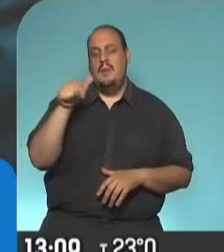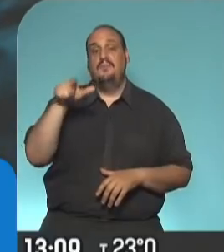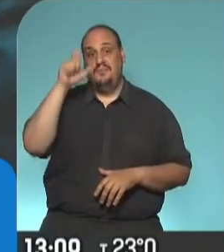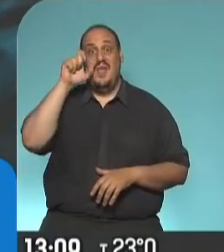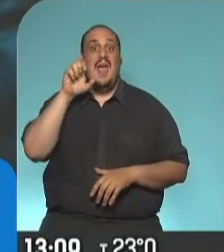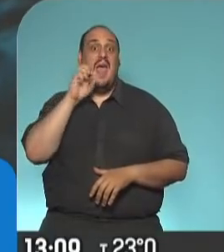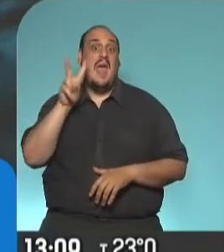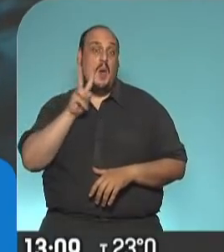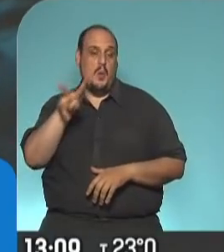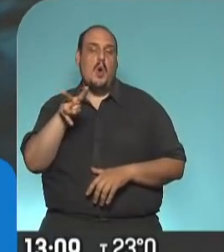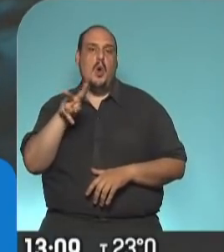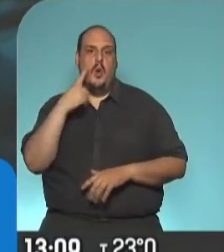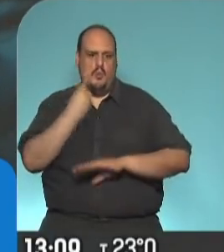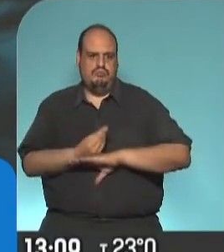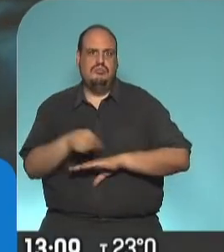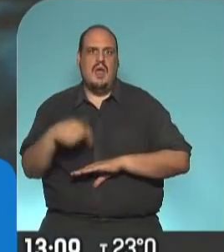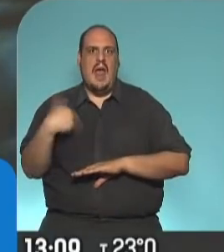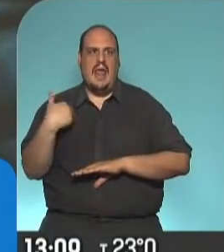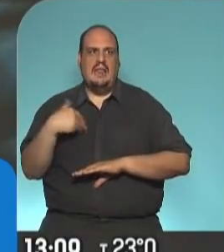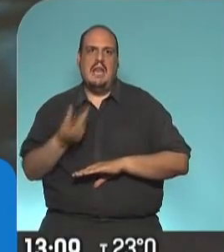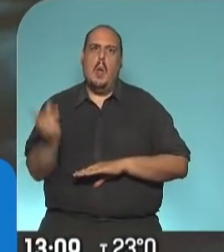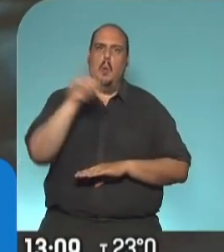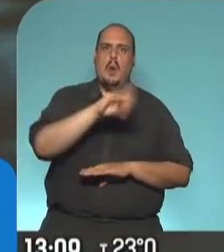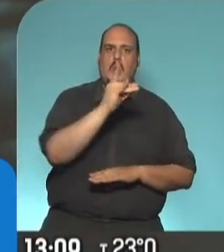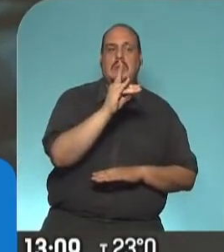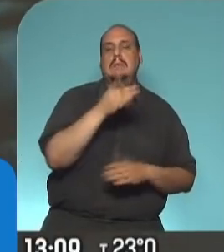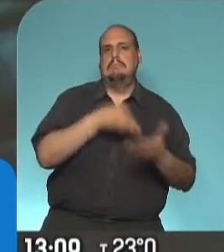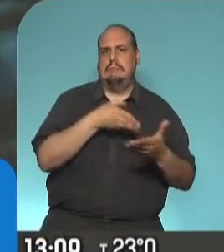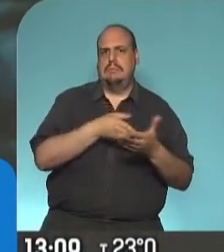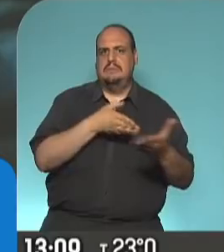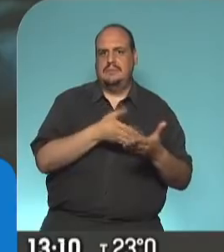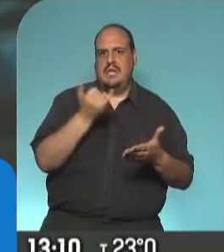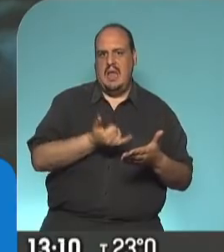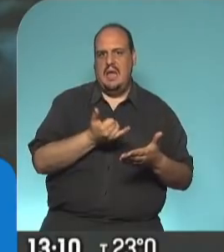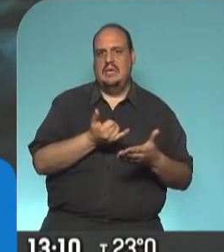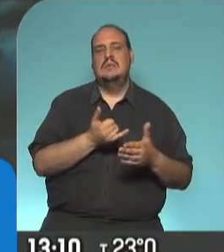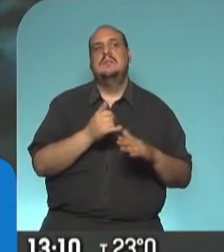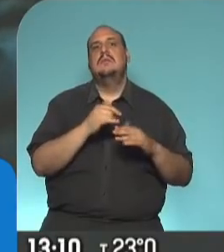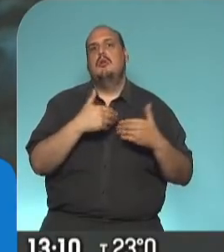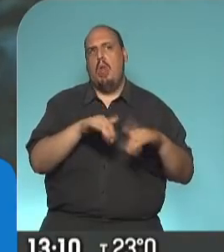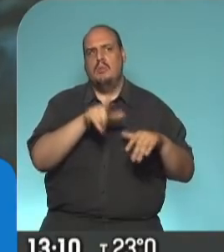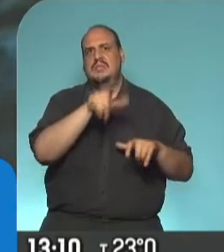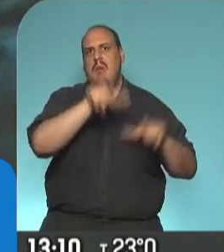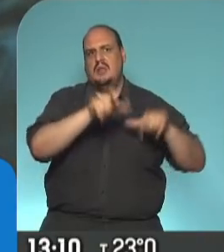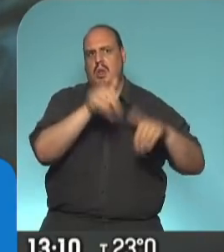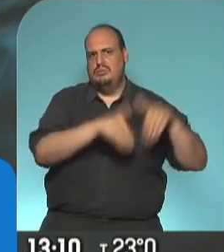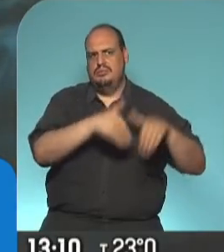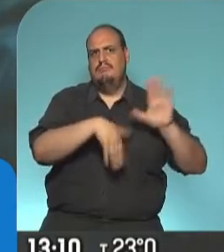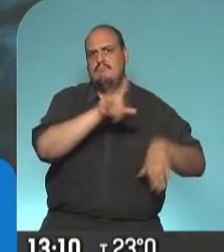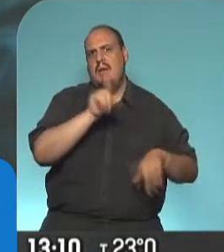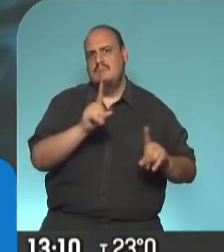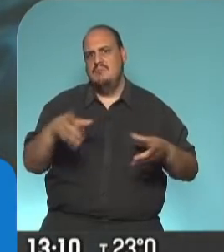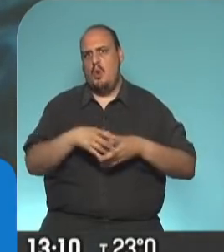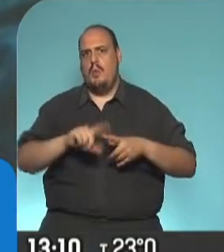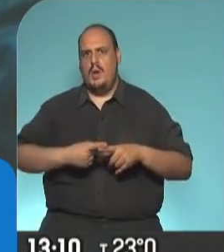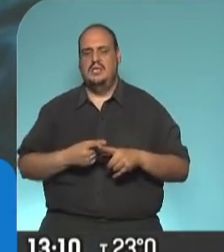tiene problemas para volver a su país, más allá de que lidera la fuerza que tiene la mayor cantidad de votos. Conversó con la televisión pública, les decía,